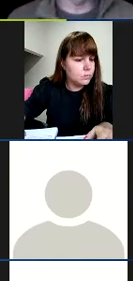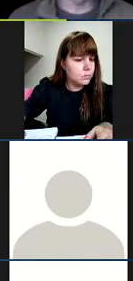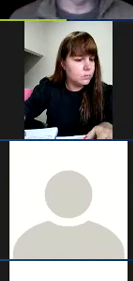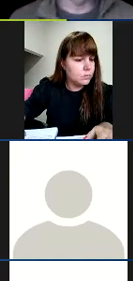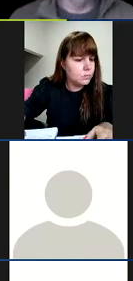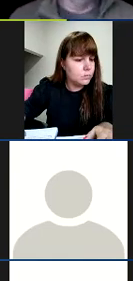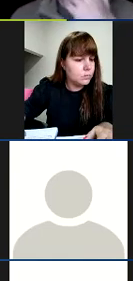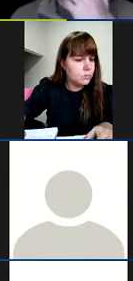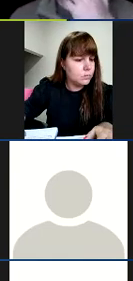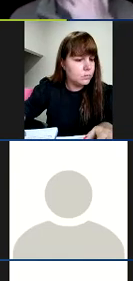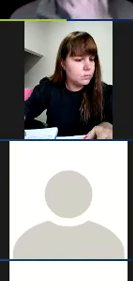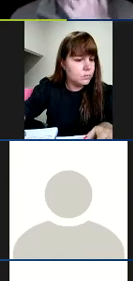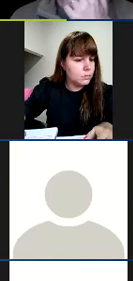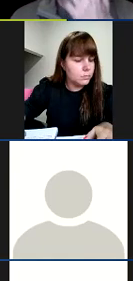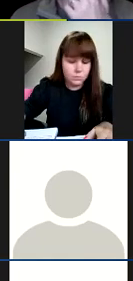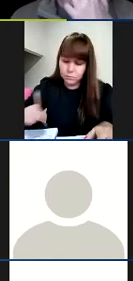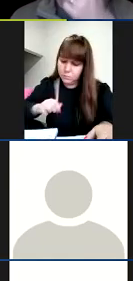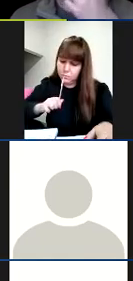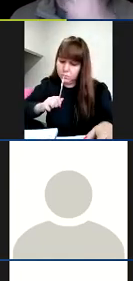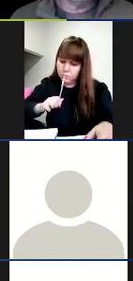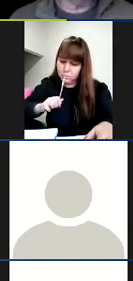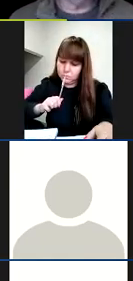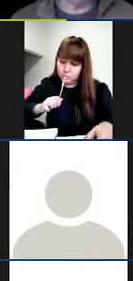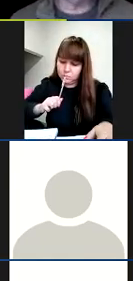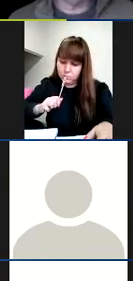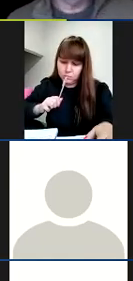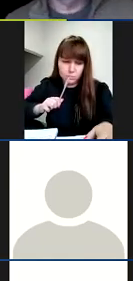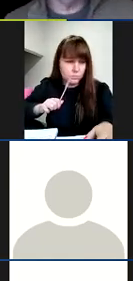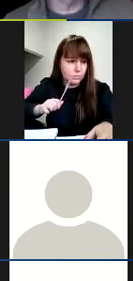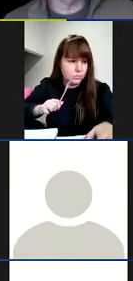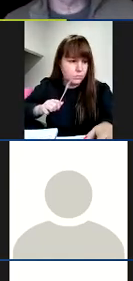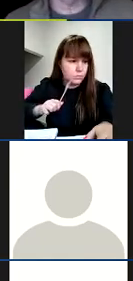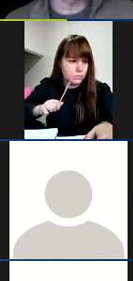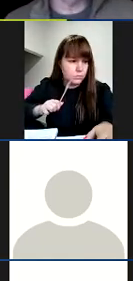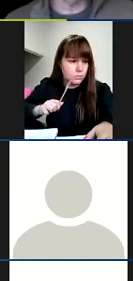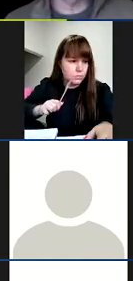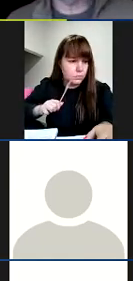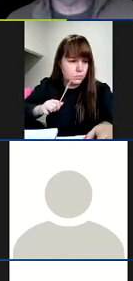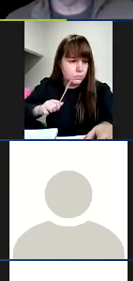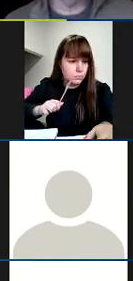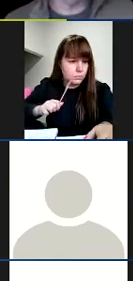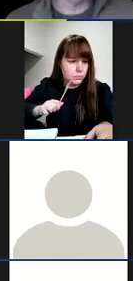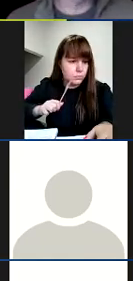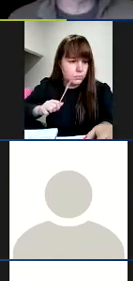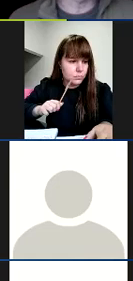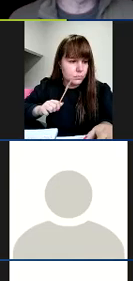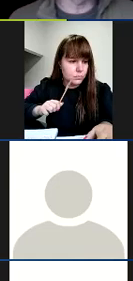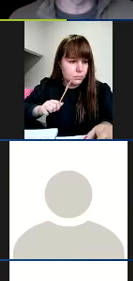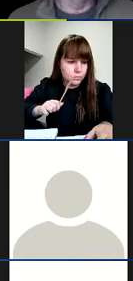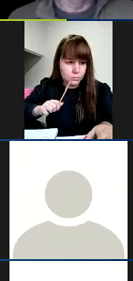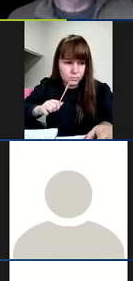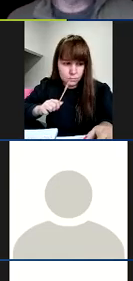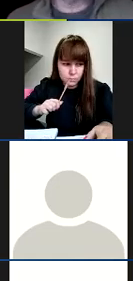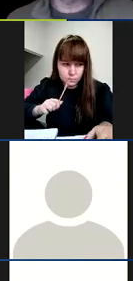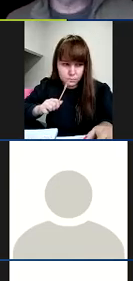poquito de la cantidad de exigencias que se le ponen a la sociedad unipersonal. Este es uno de ellos por los cuales hay pocas sociedades unipersonales. Pero